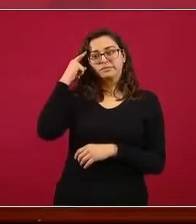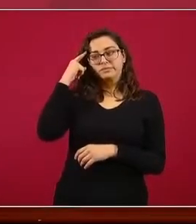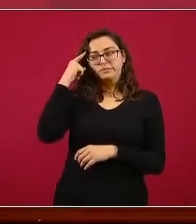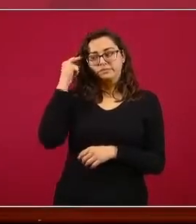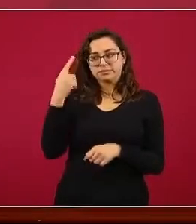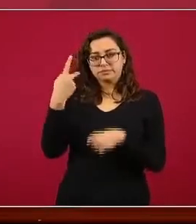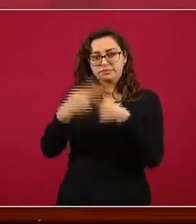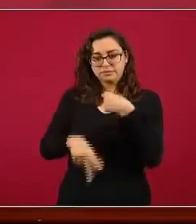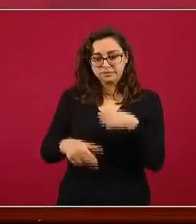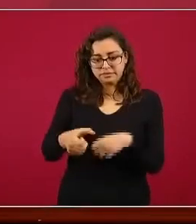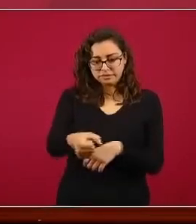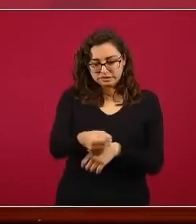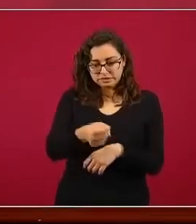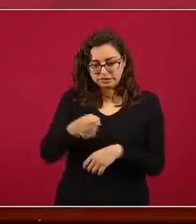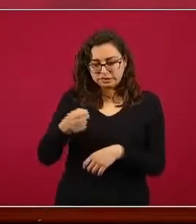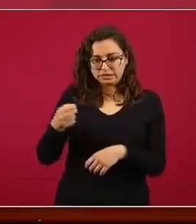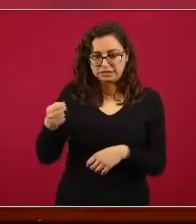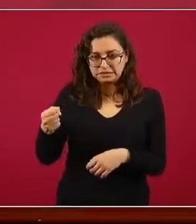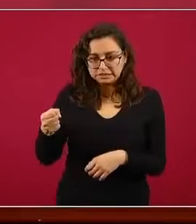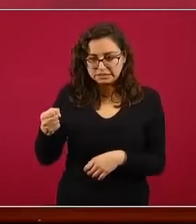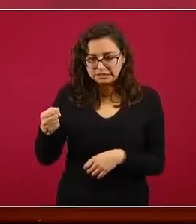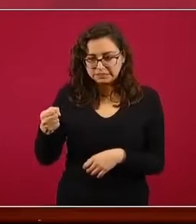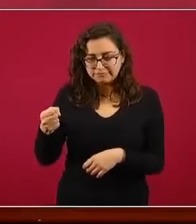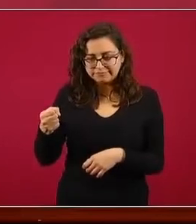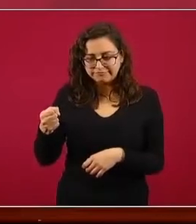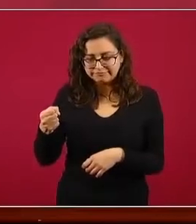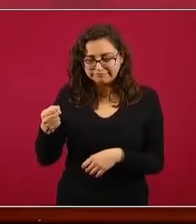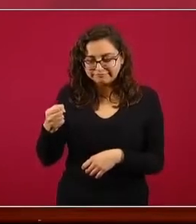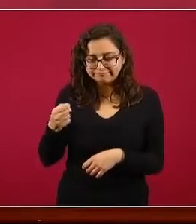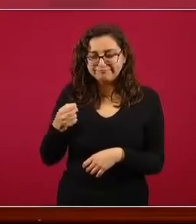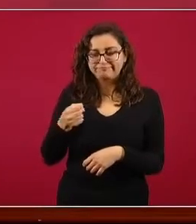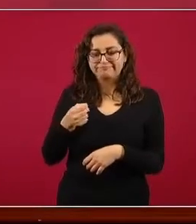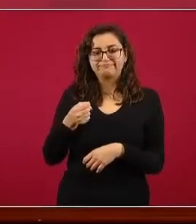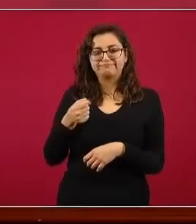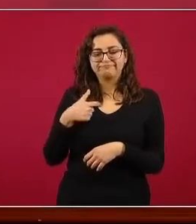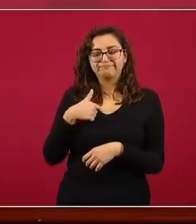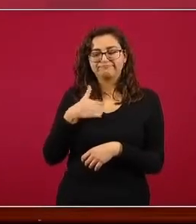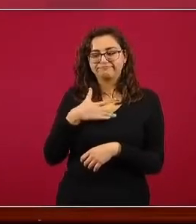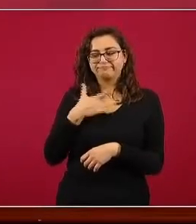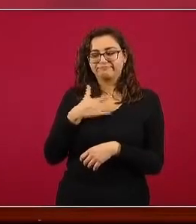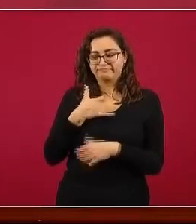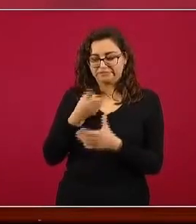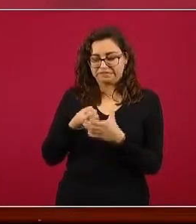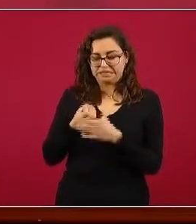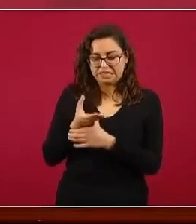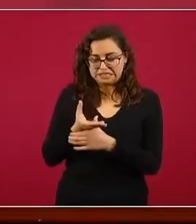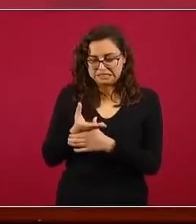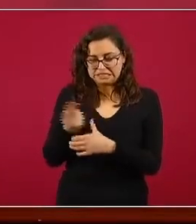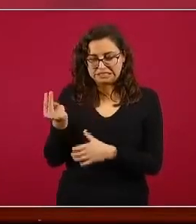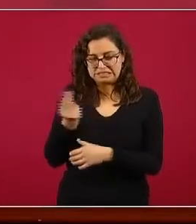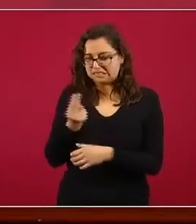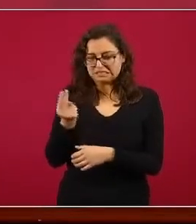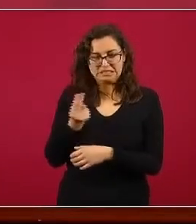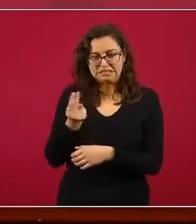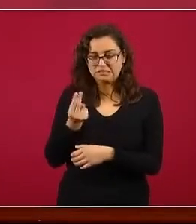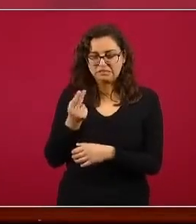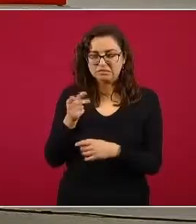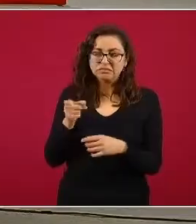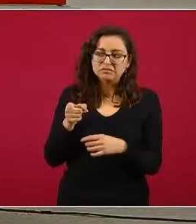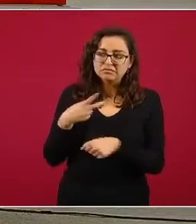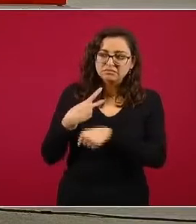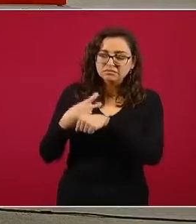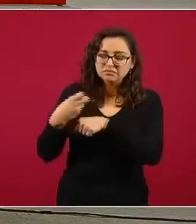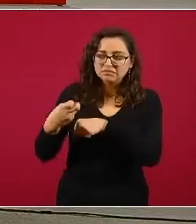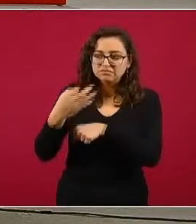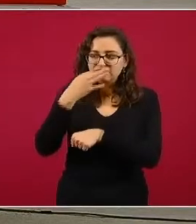persiste. Entonces, si todas y todos hacemos este esfuerzo de analizar si realmente es importante salir, si esa fiesta a la que me